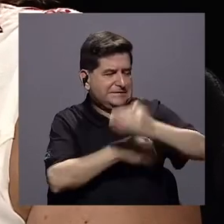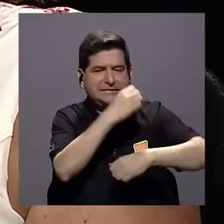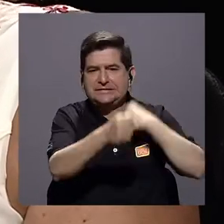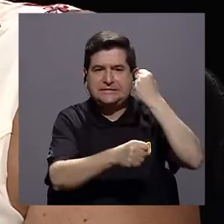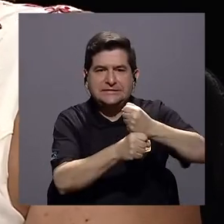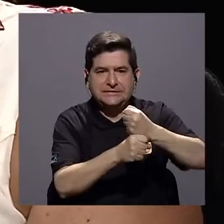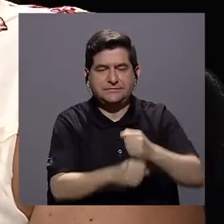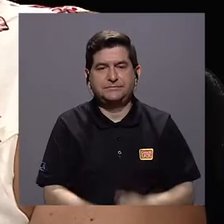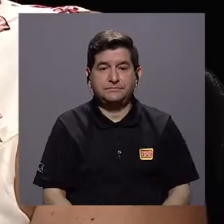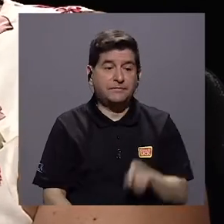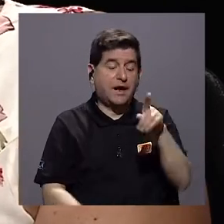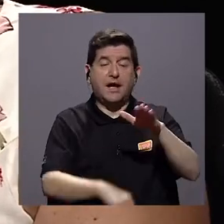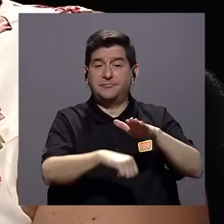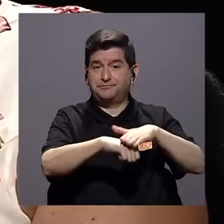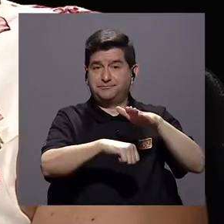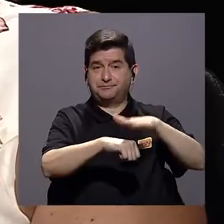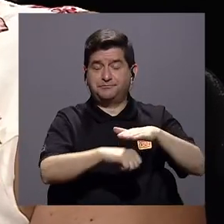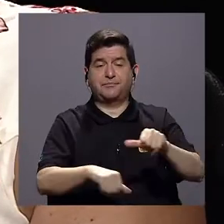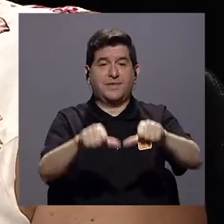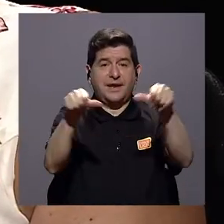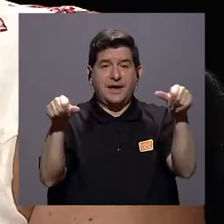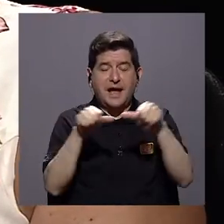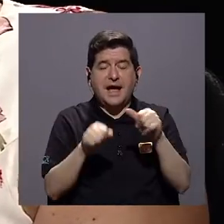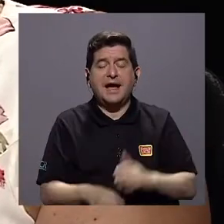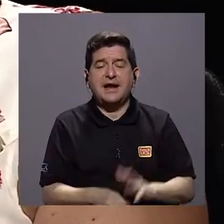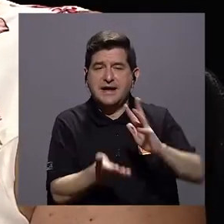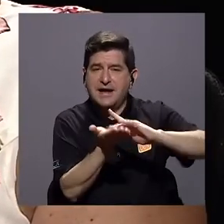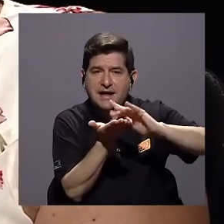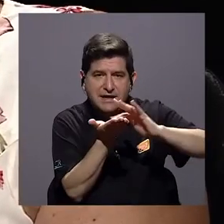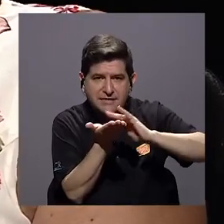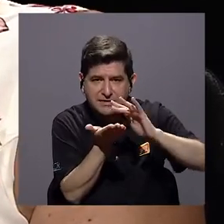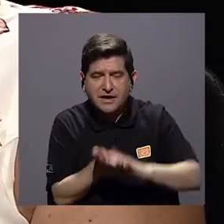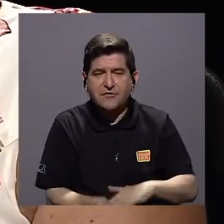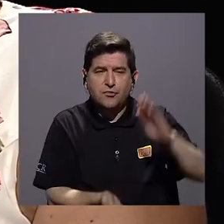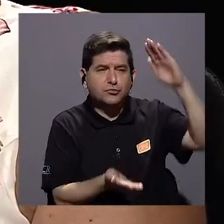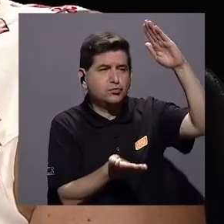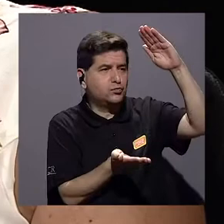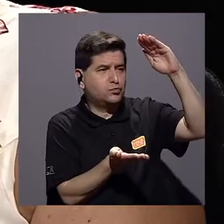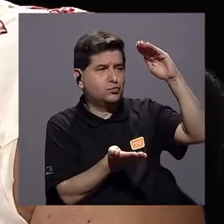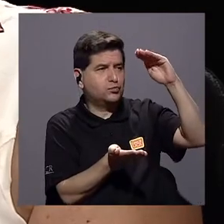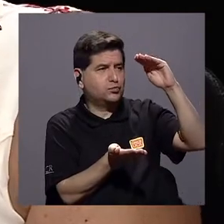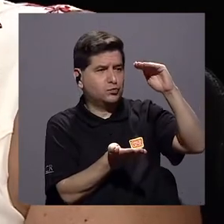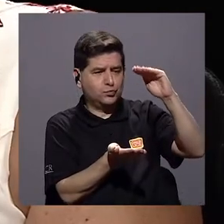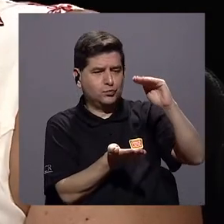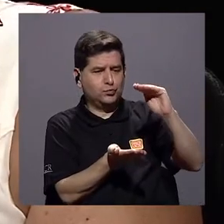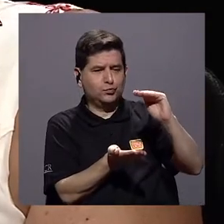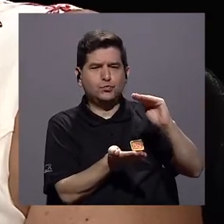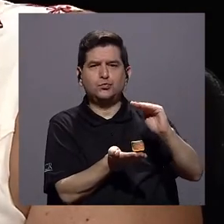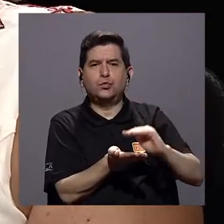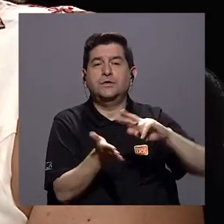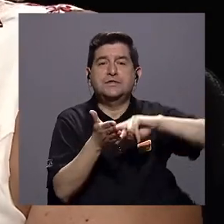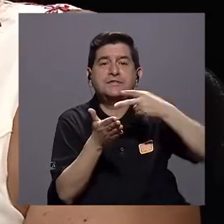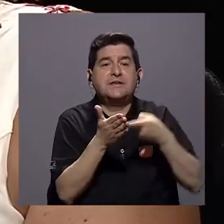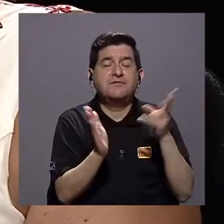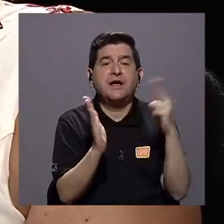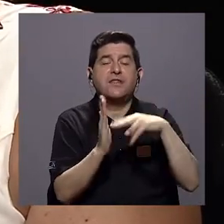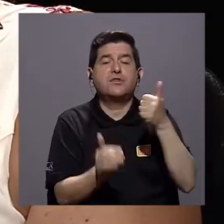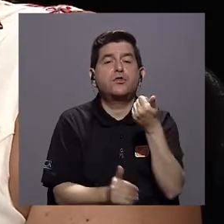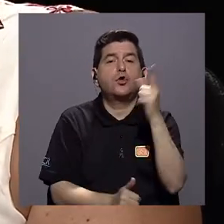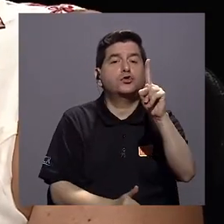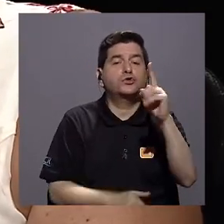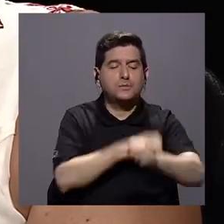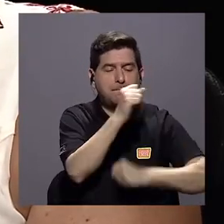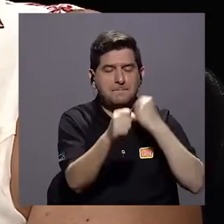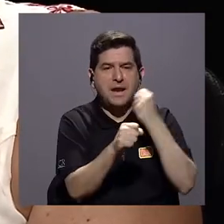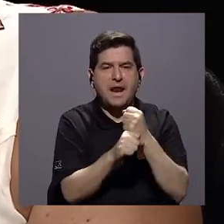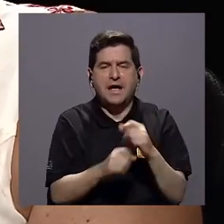años. Eso ha permitido que el sector arrocero se reduzca en una gran proporción. Hablamos que en el 2011, que fue